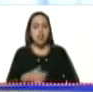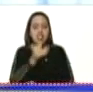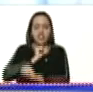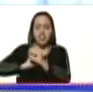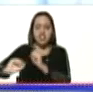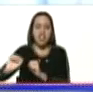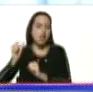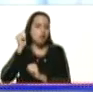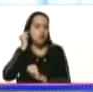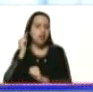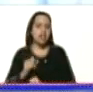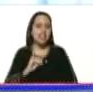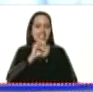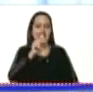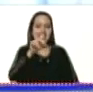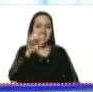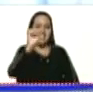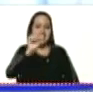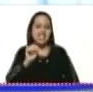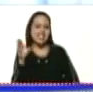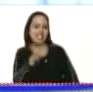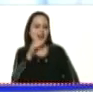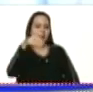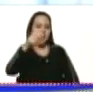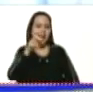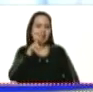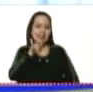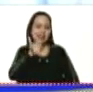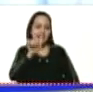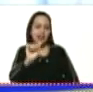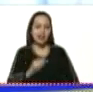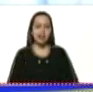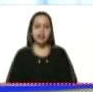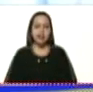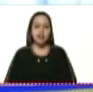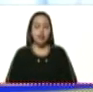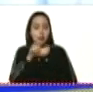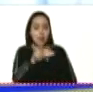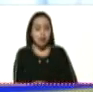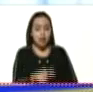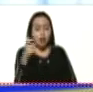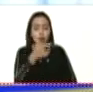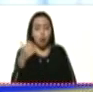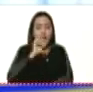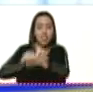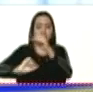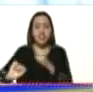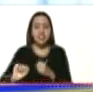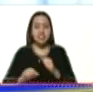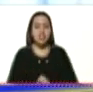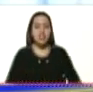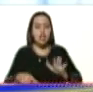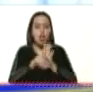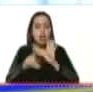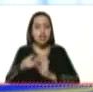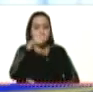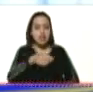así en el precursor de la defensa de los derechos civiles y de las mujeres en nuestra